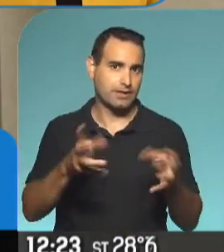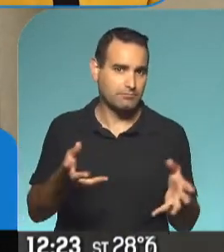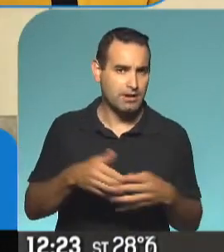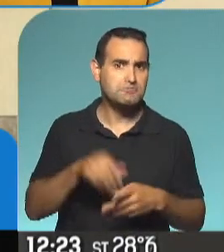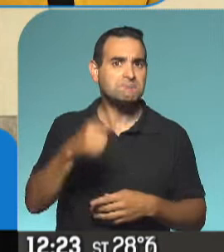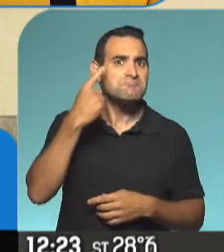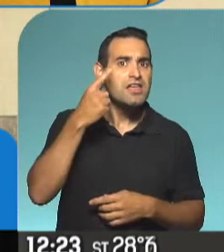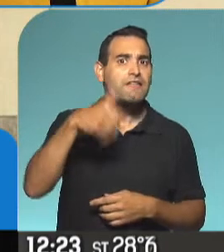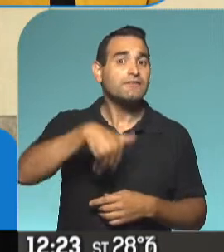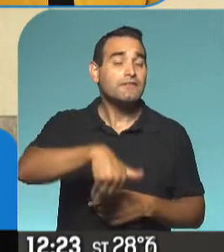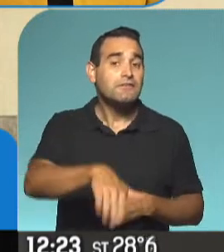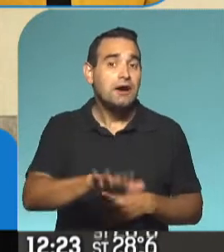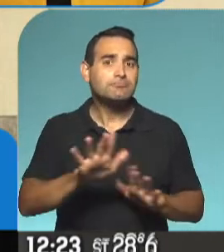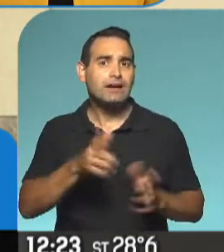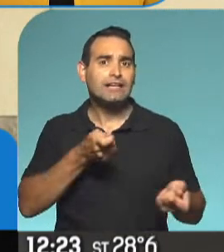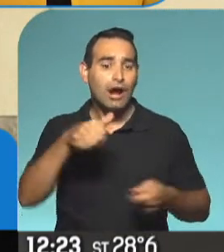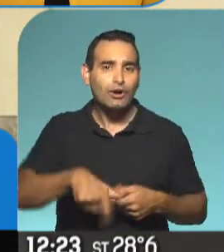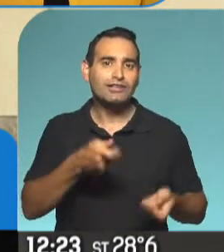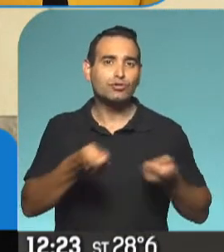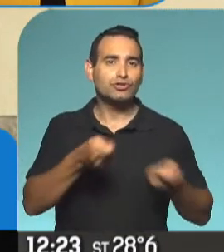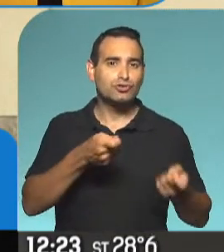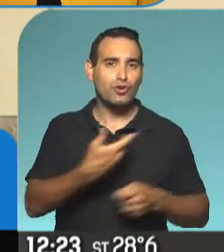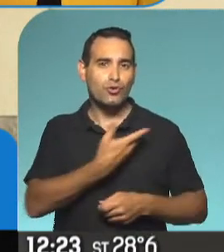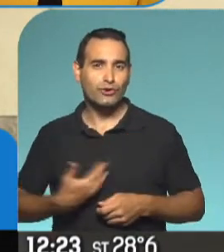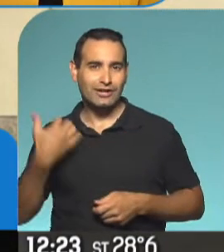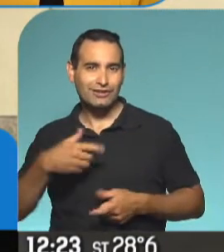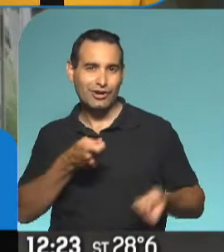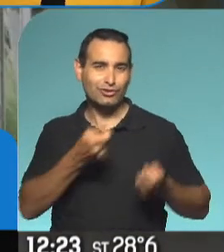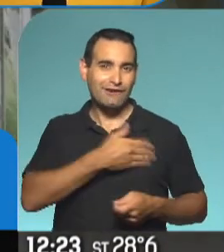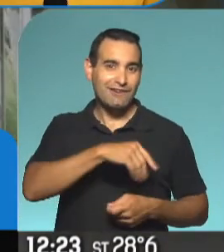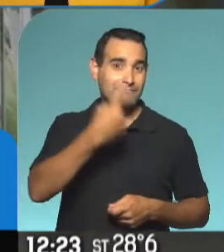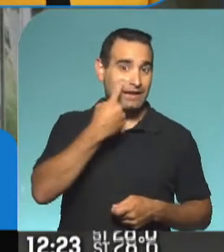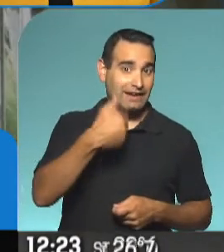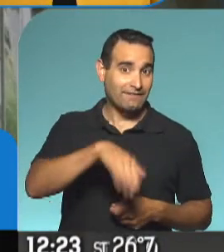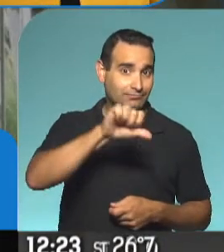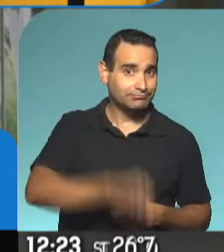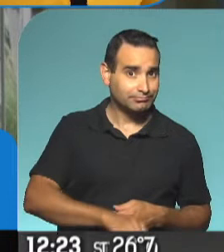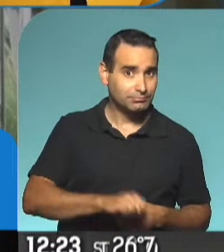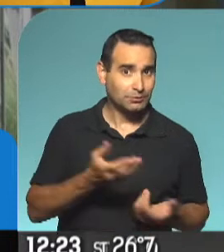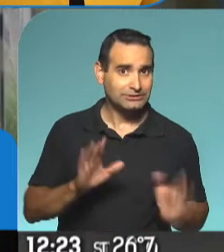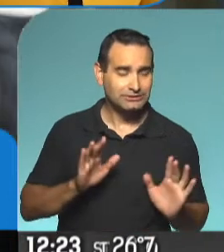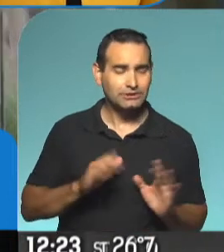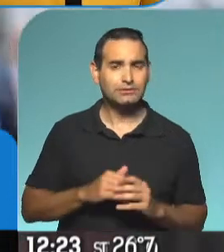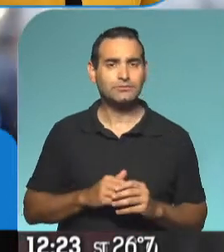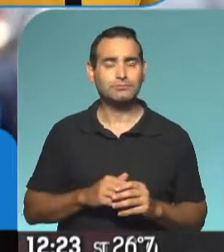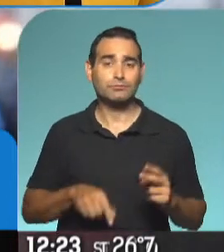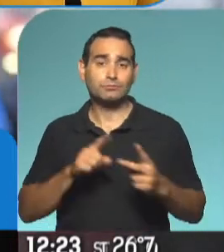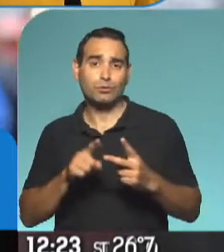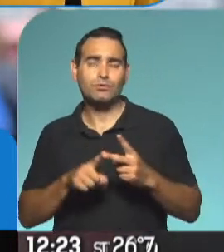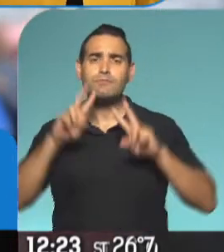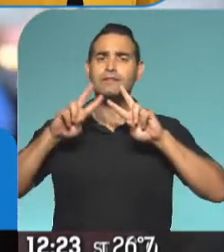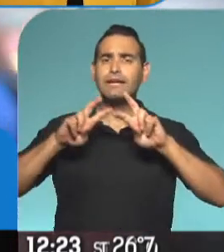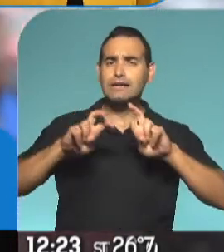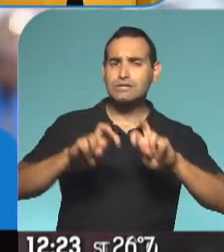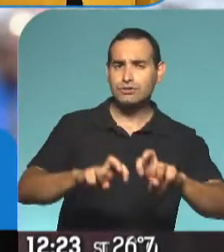tener alguna repercusión en la negociación que está llevando adelante el gobierno argentino con el Fondo Monetario Internacional? Y por otro lado, esta investigación